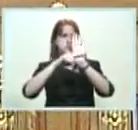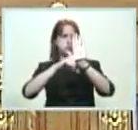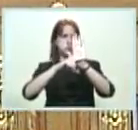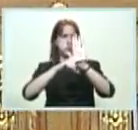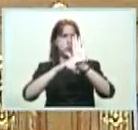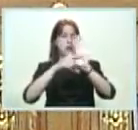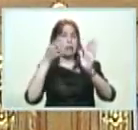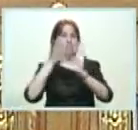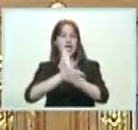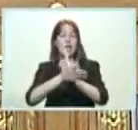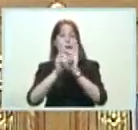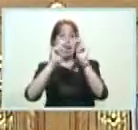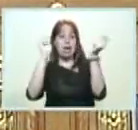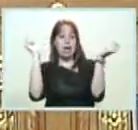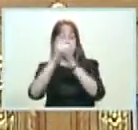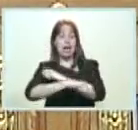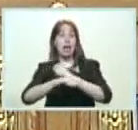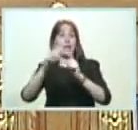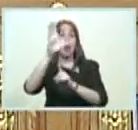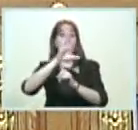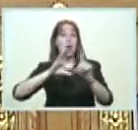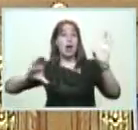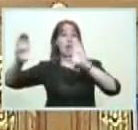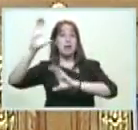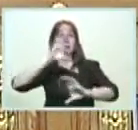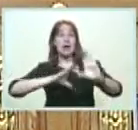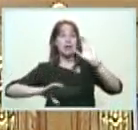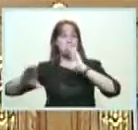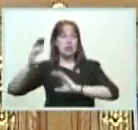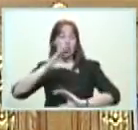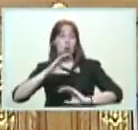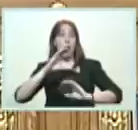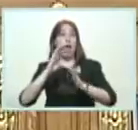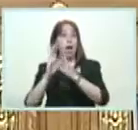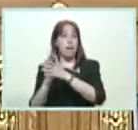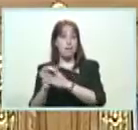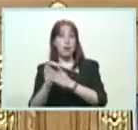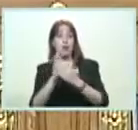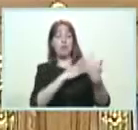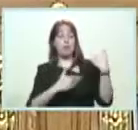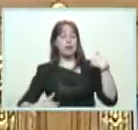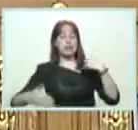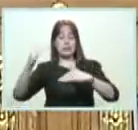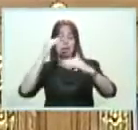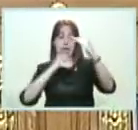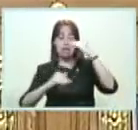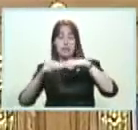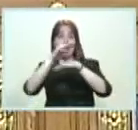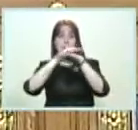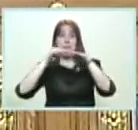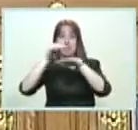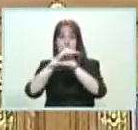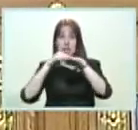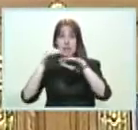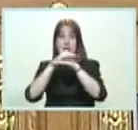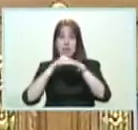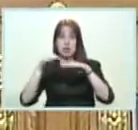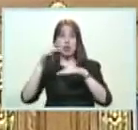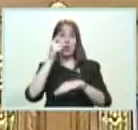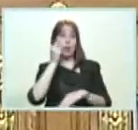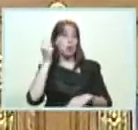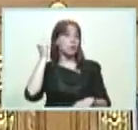el tema del cambio climático. Compañeros vicepresidentes, ministros y